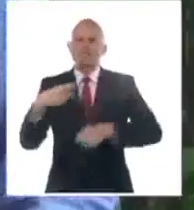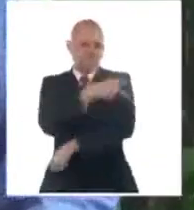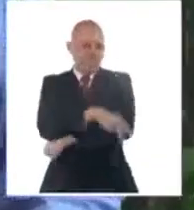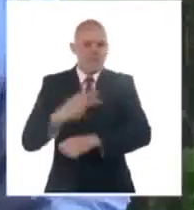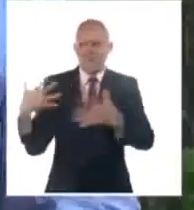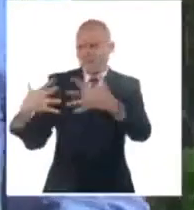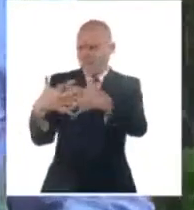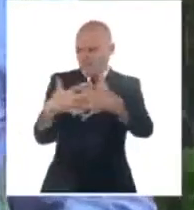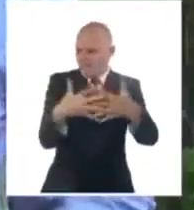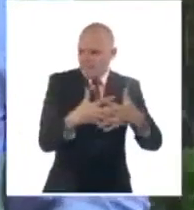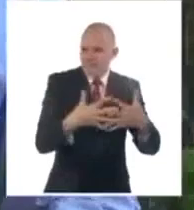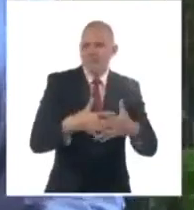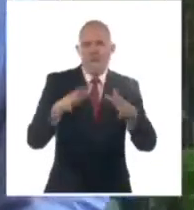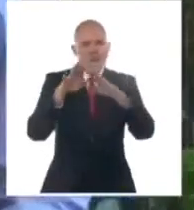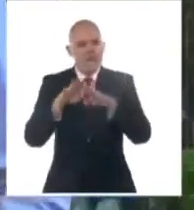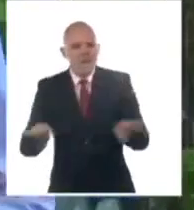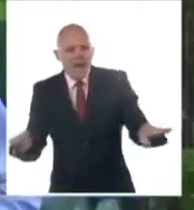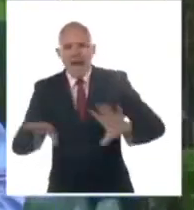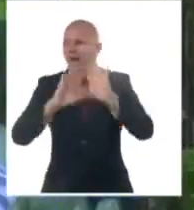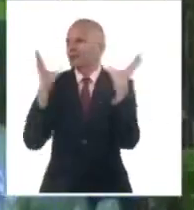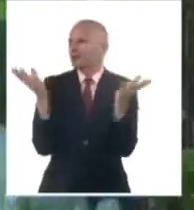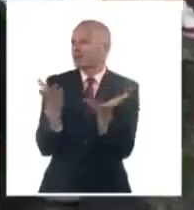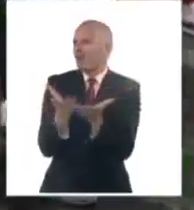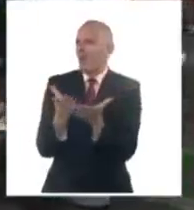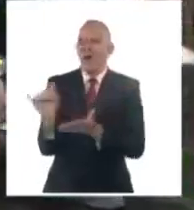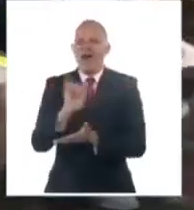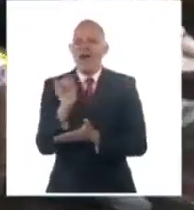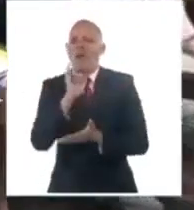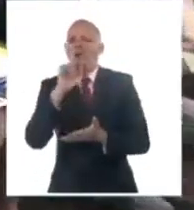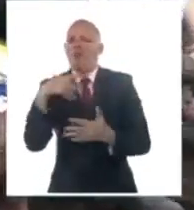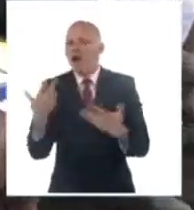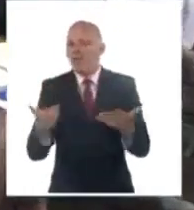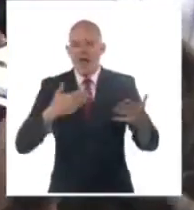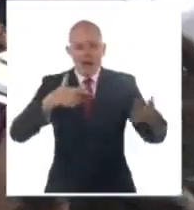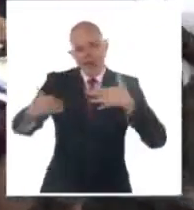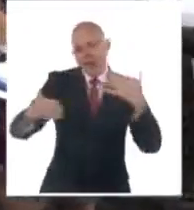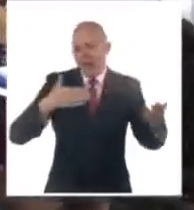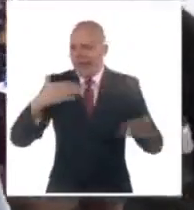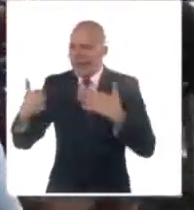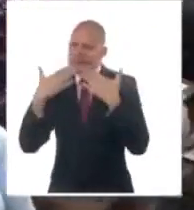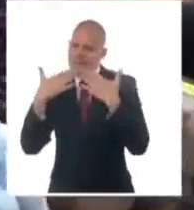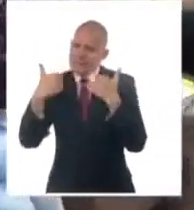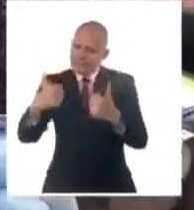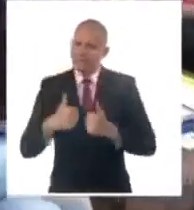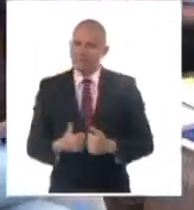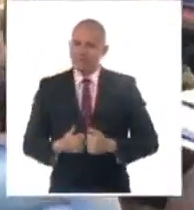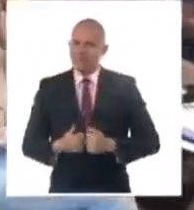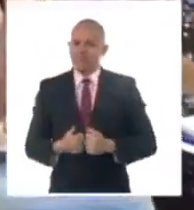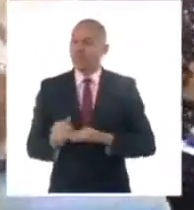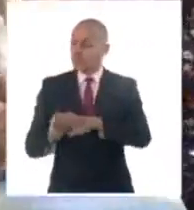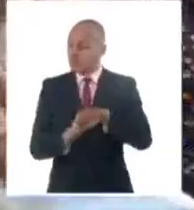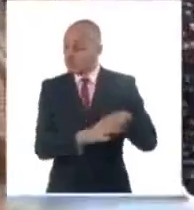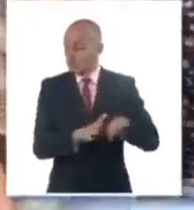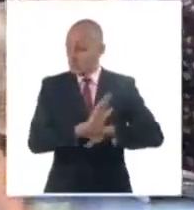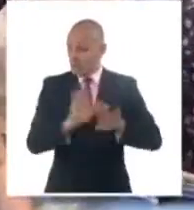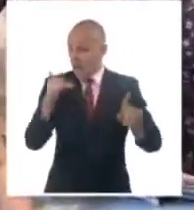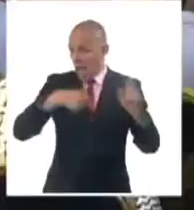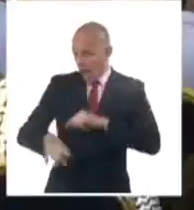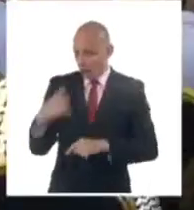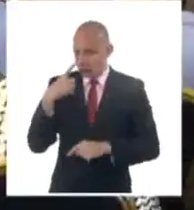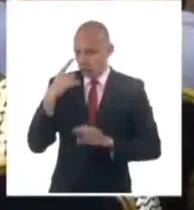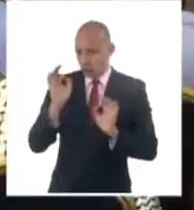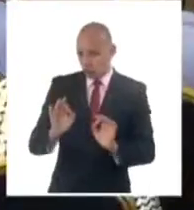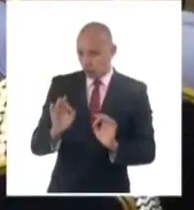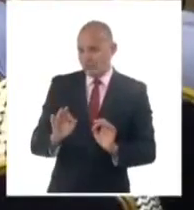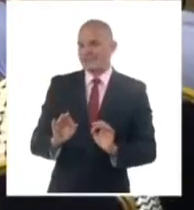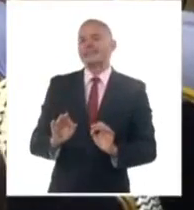de emancipación y además de puentes. Sobre Cuba, el recrudecimiento de la hostilidad estadounidense, en particular